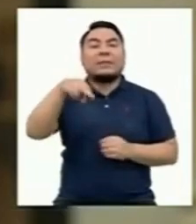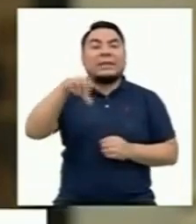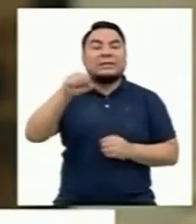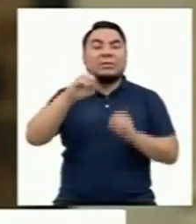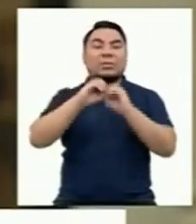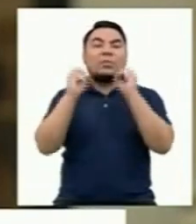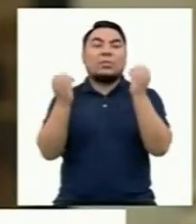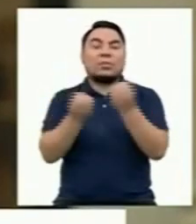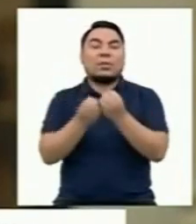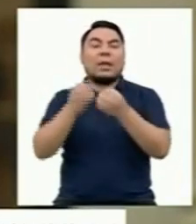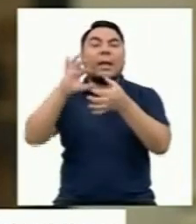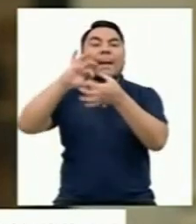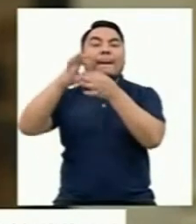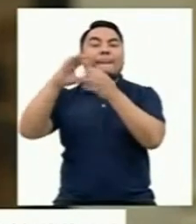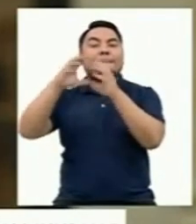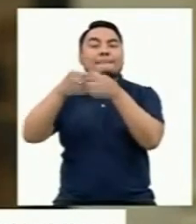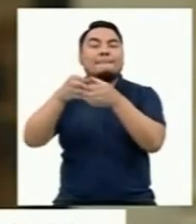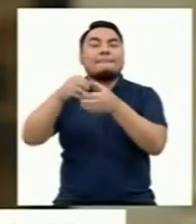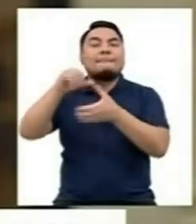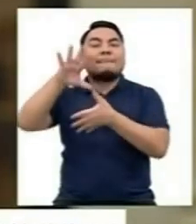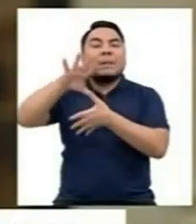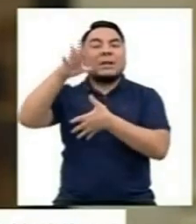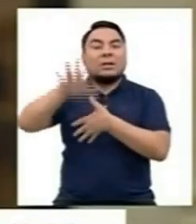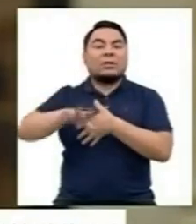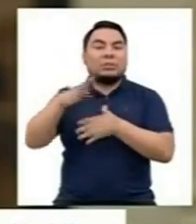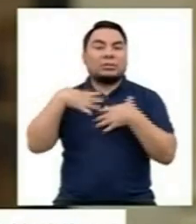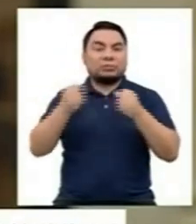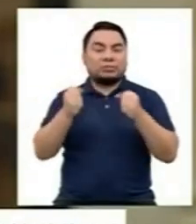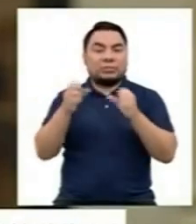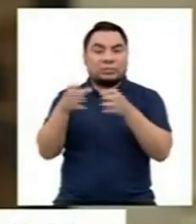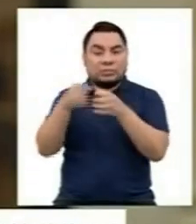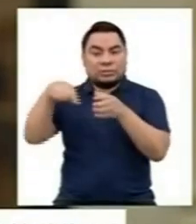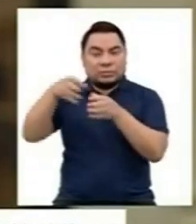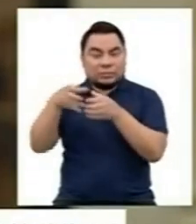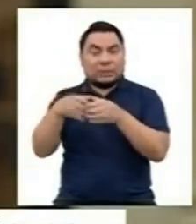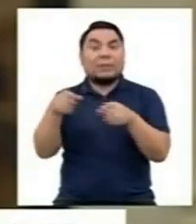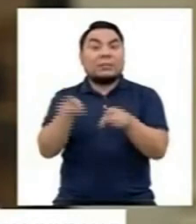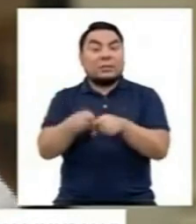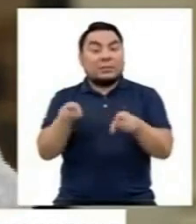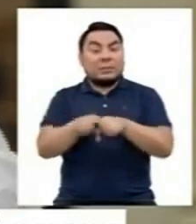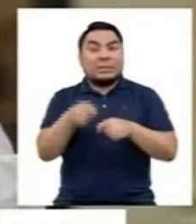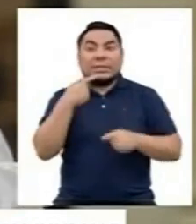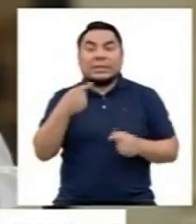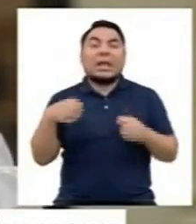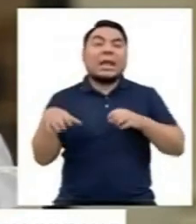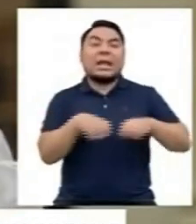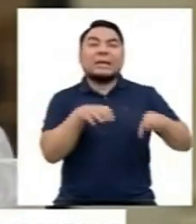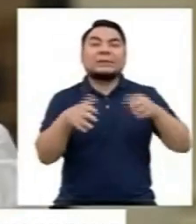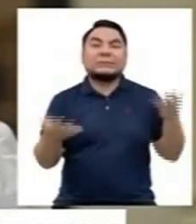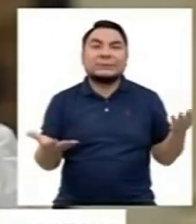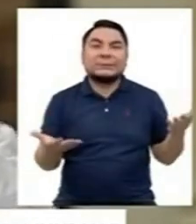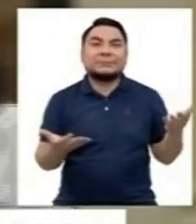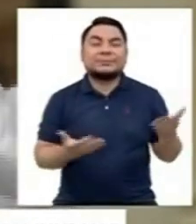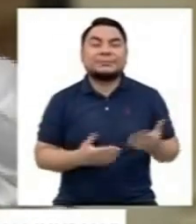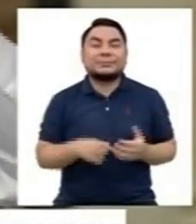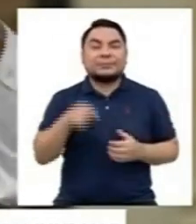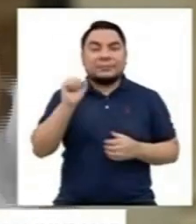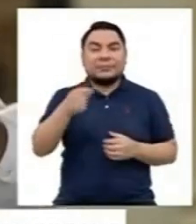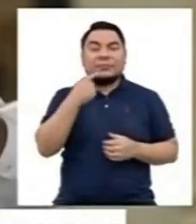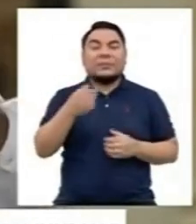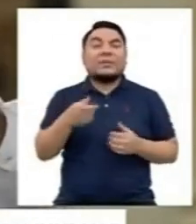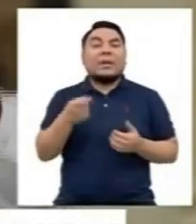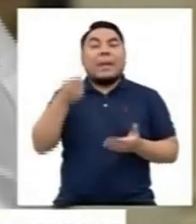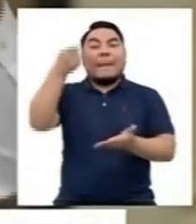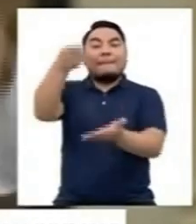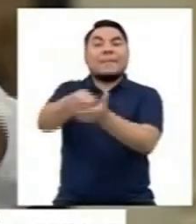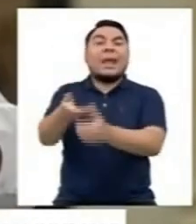también mencionó que él es integrante de la Comisión de Vacuna, destacó el anuncio del gobierno sobre las conversaciones con los laboratorios